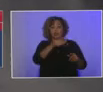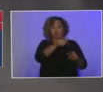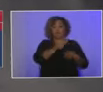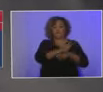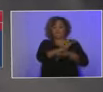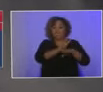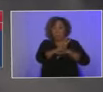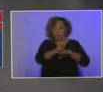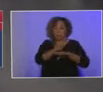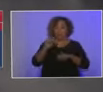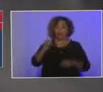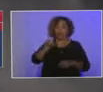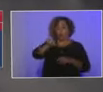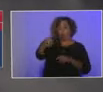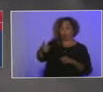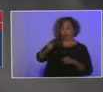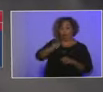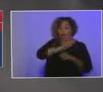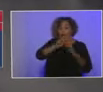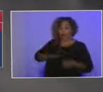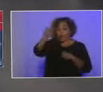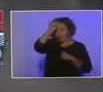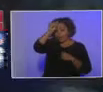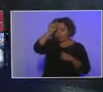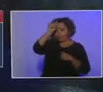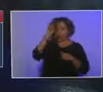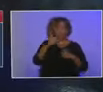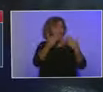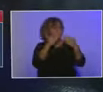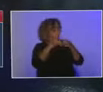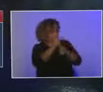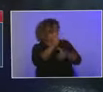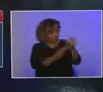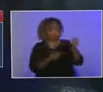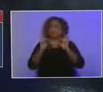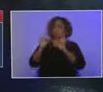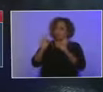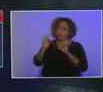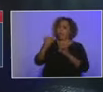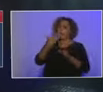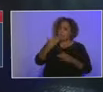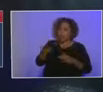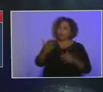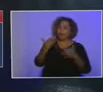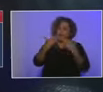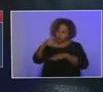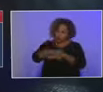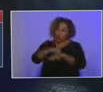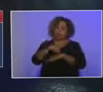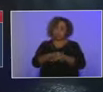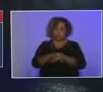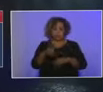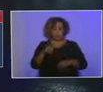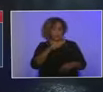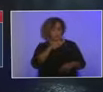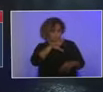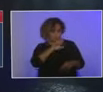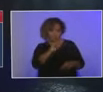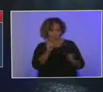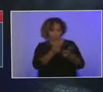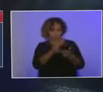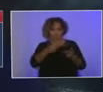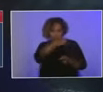de Arecibo, alcalde de Villalba. ¿Cómo están los dos? Estamos bien. Buenas noches, Ferdinand, y todo el equipo de Jugando Pelota Dura, y Luis Javier también,